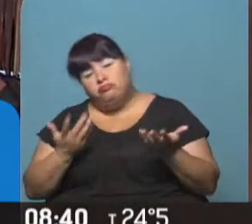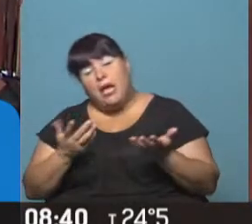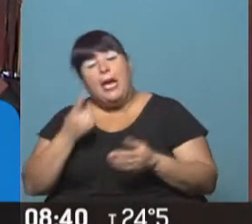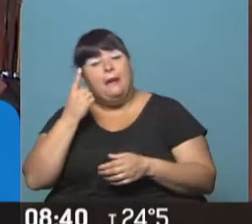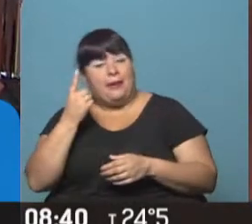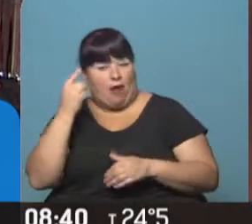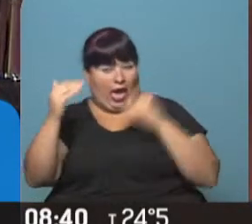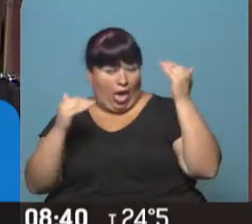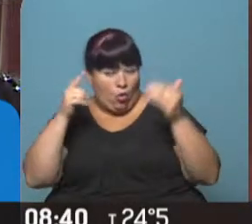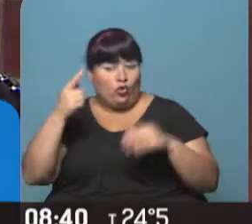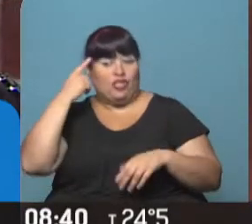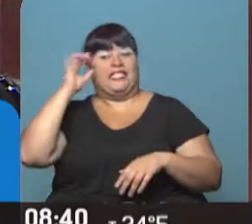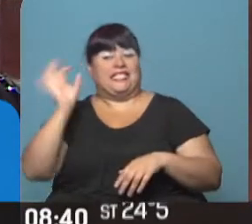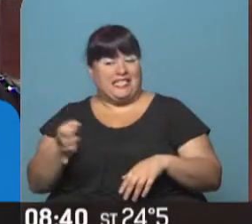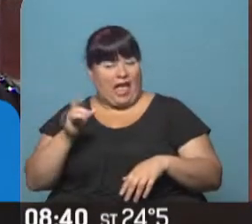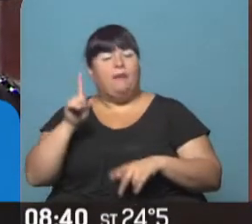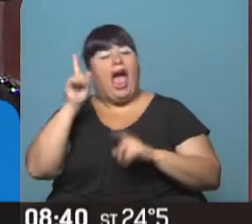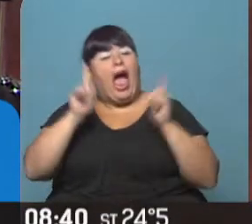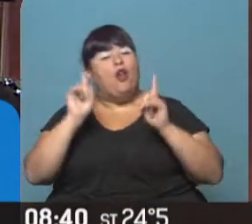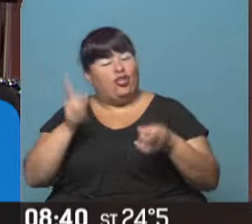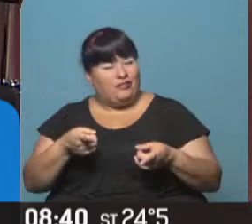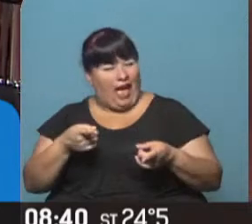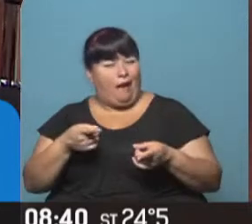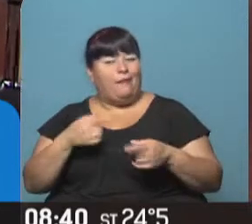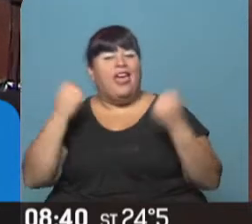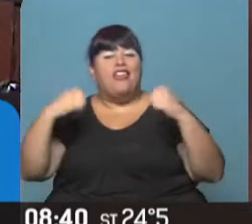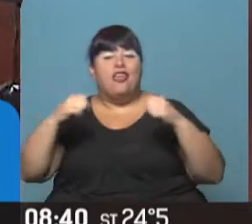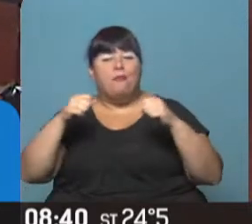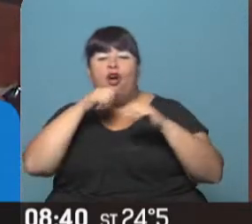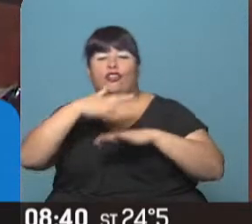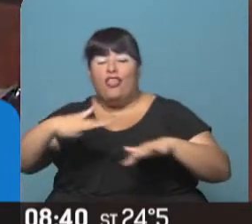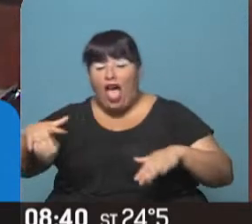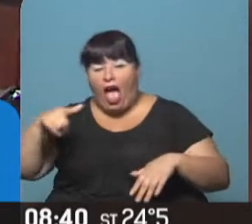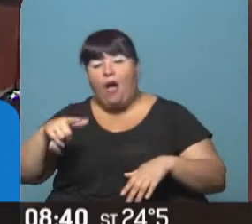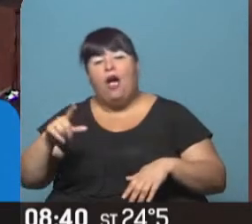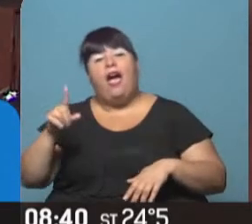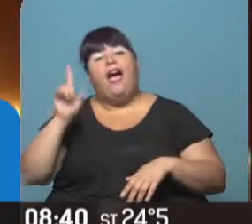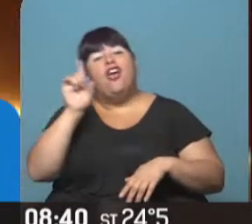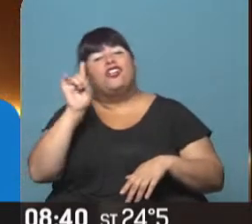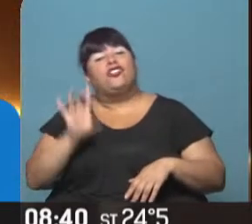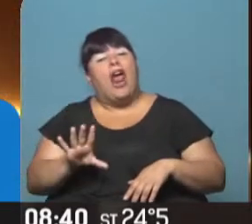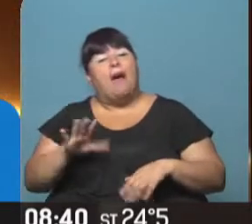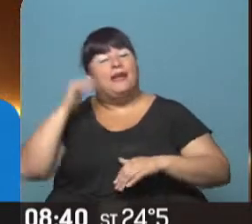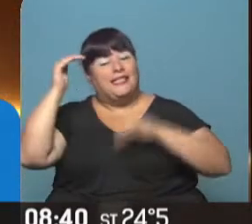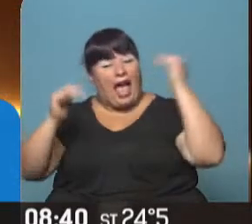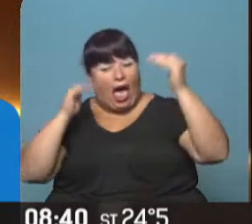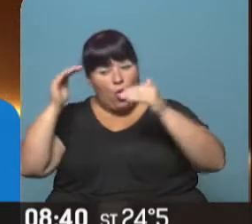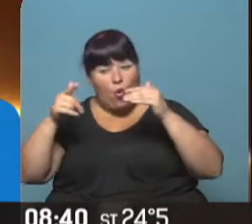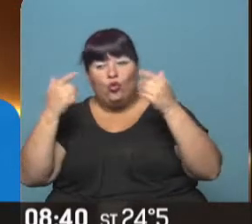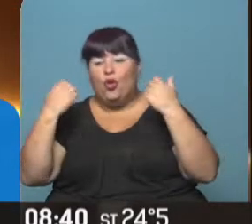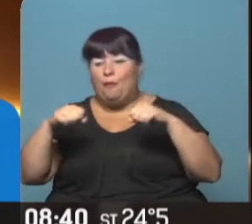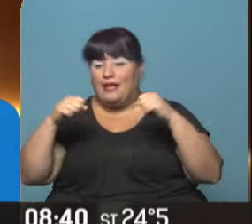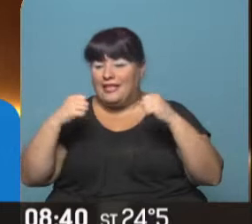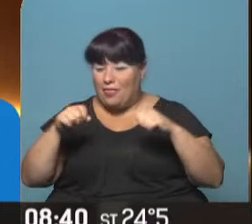primero el adulto, que es consciente de eso, pero hay muchos también que practican deportes acuáticos, y no solamente en los adultos y los que están